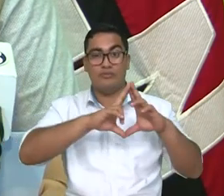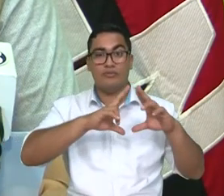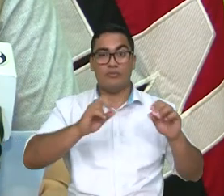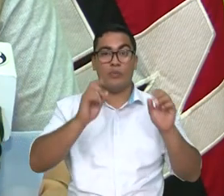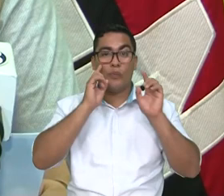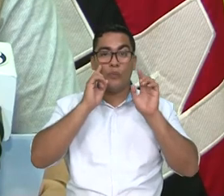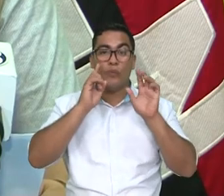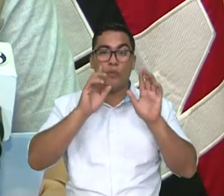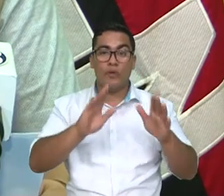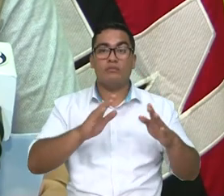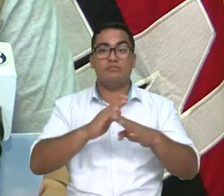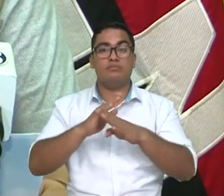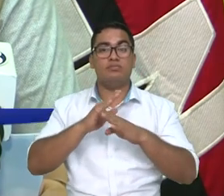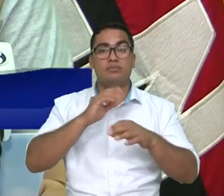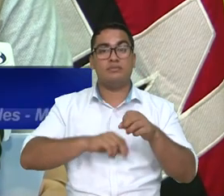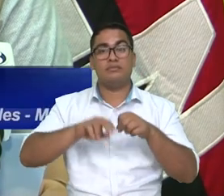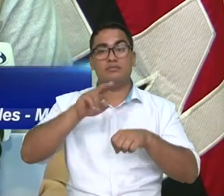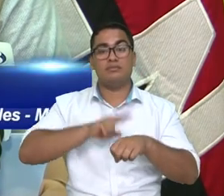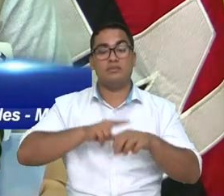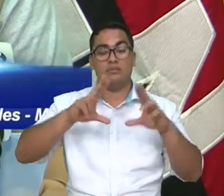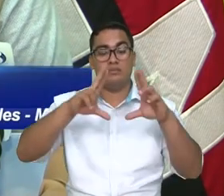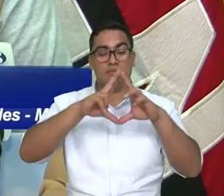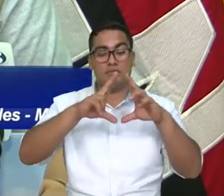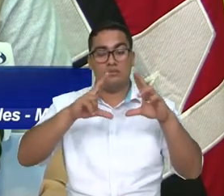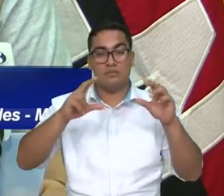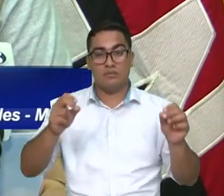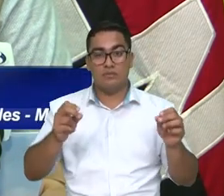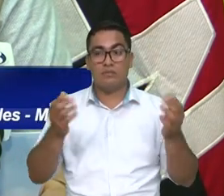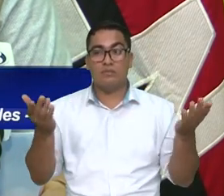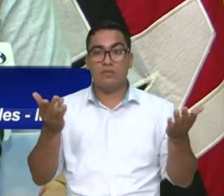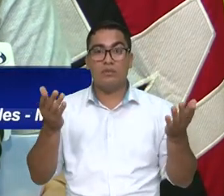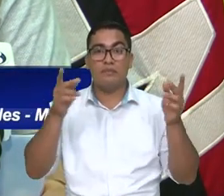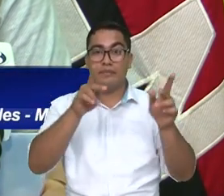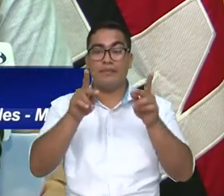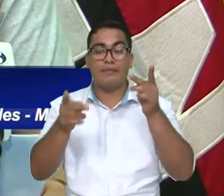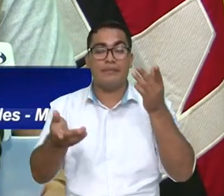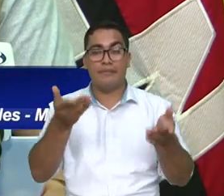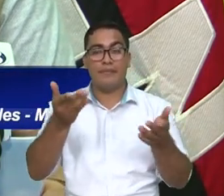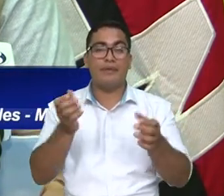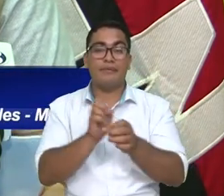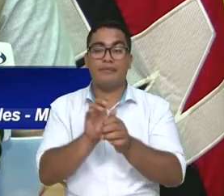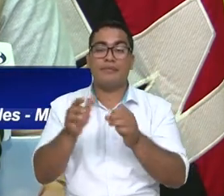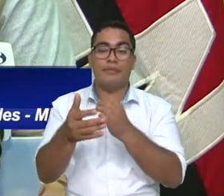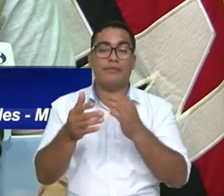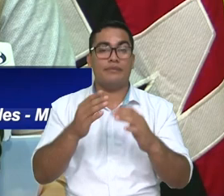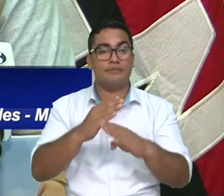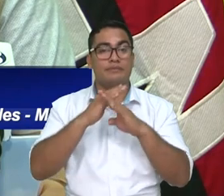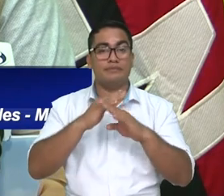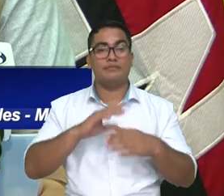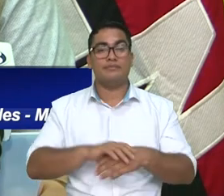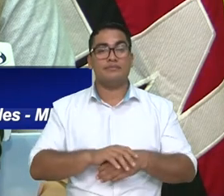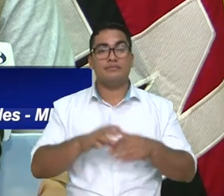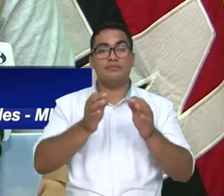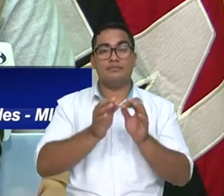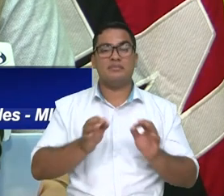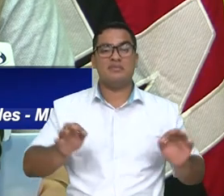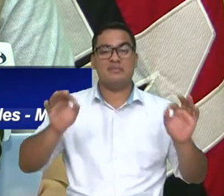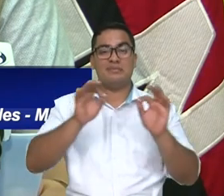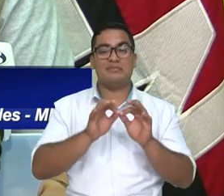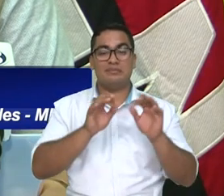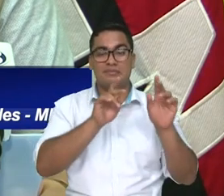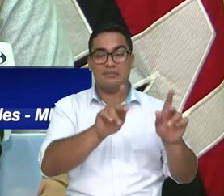nivel nacional sobre procesos respiratorios y captación oportuna de casos. Es importante recomendar a la población las